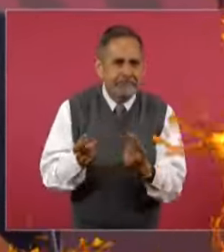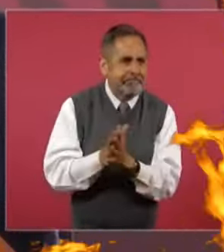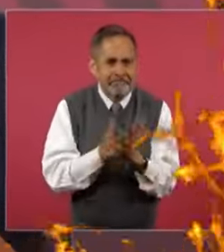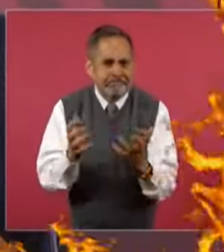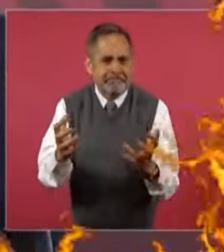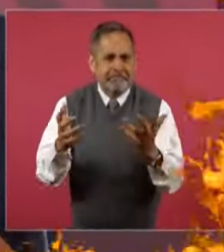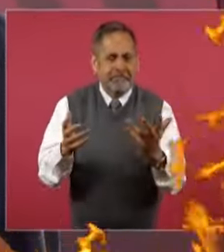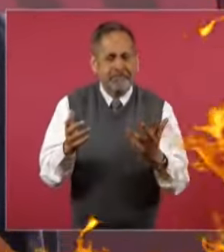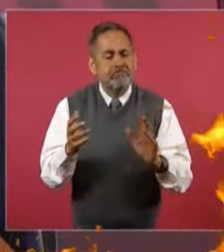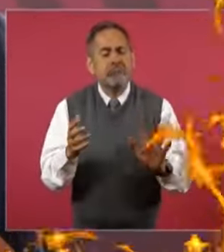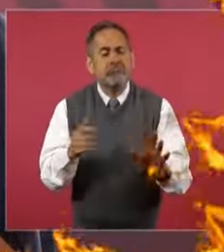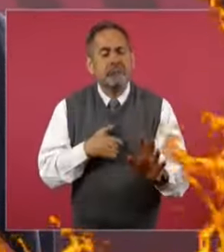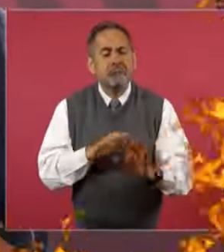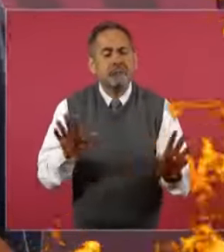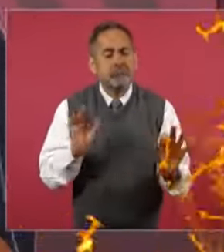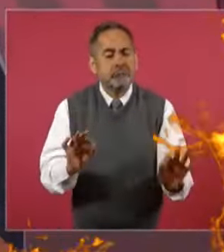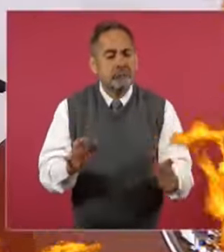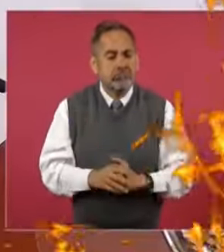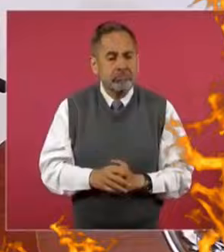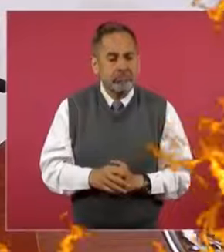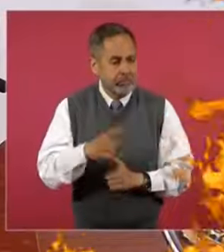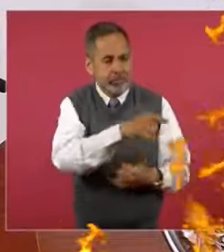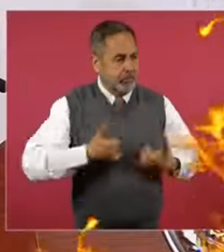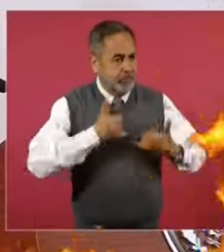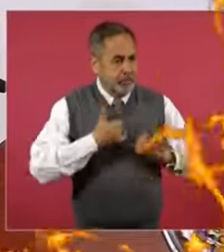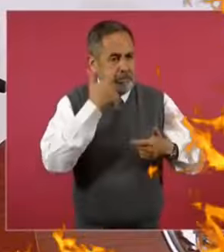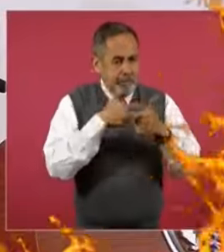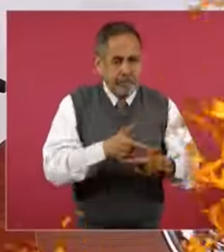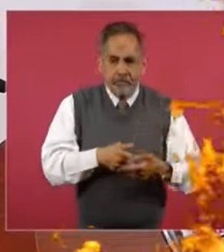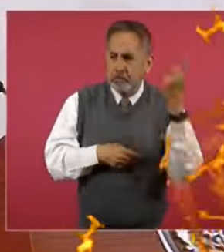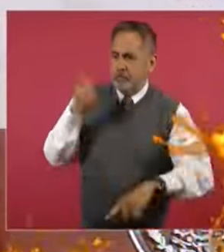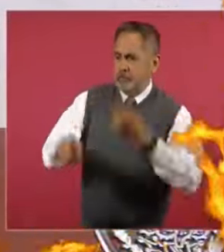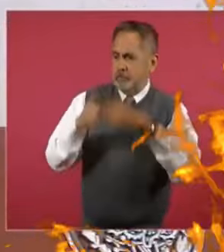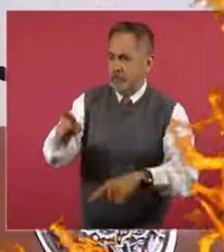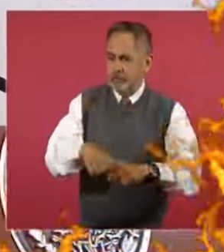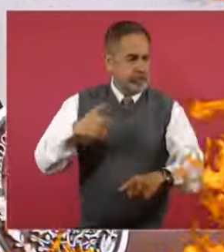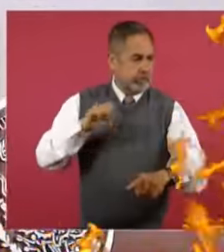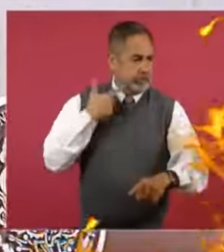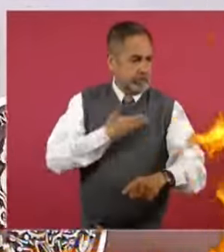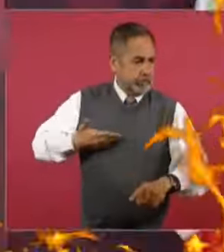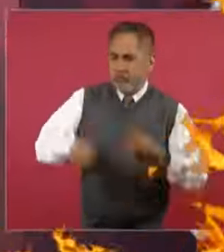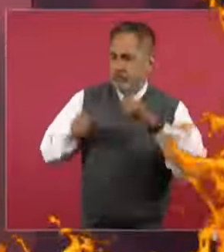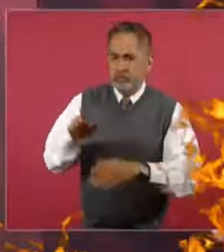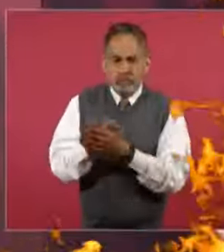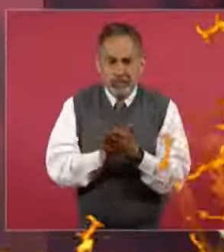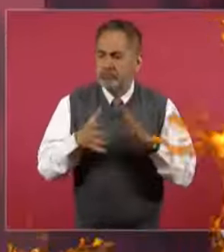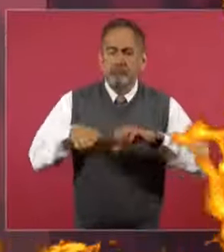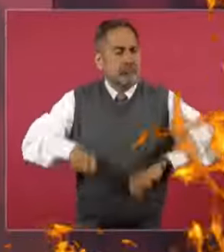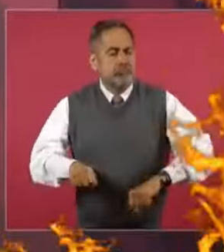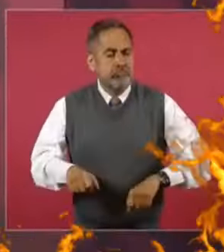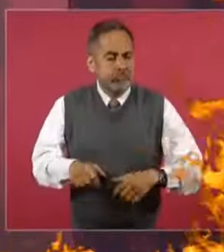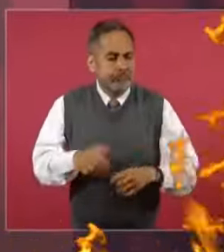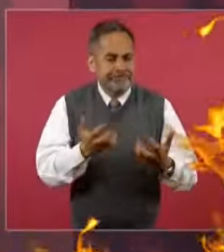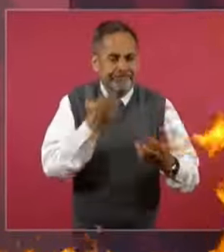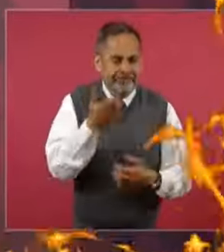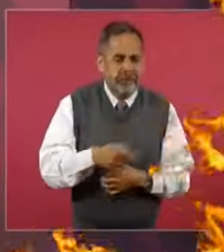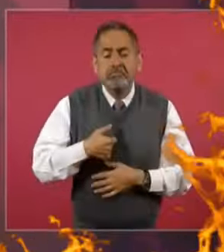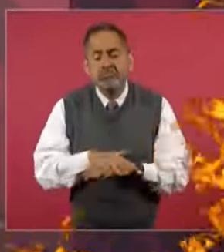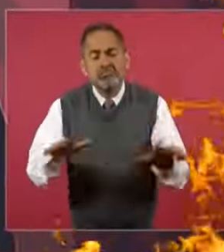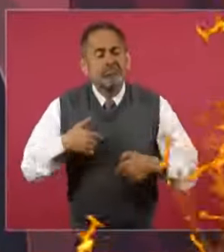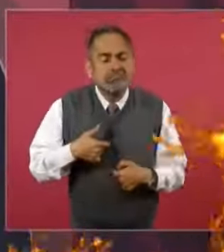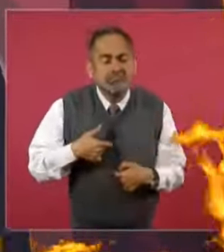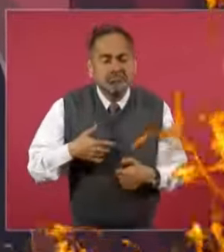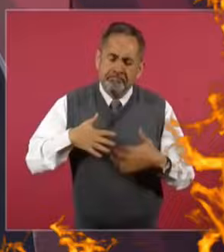ansia de seguir mandando, de seguir detentando el poder. Ya